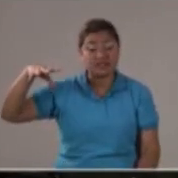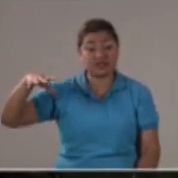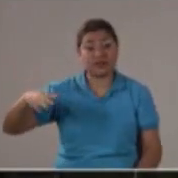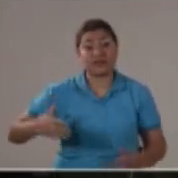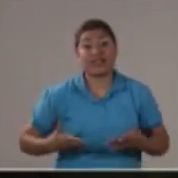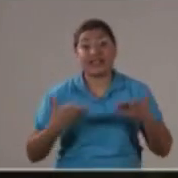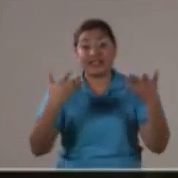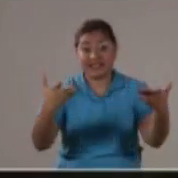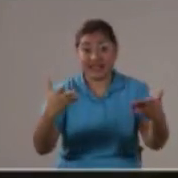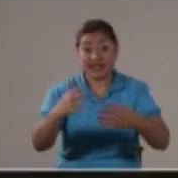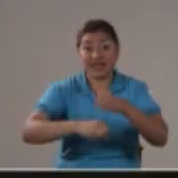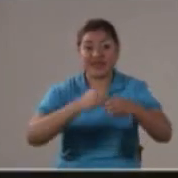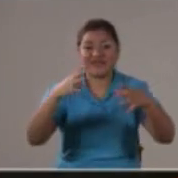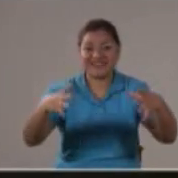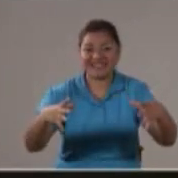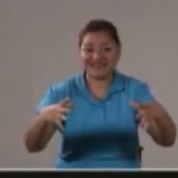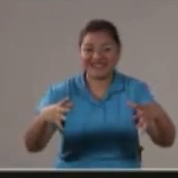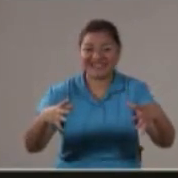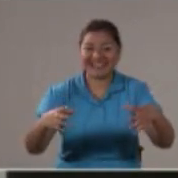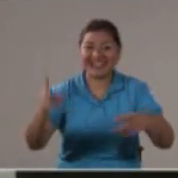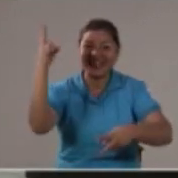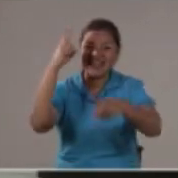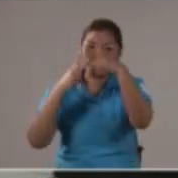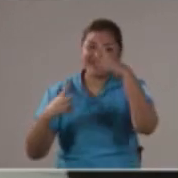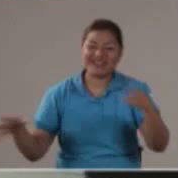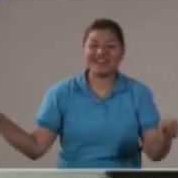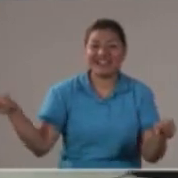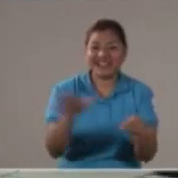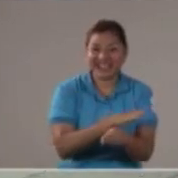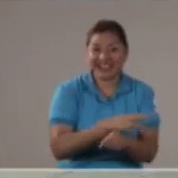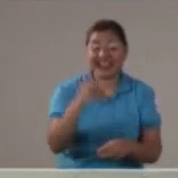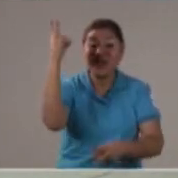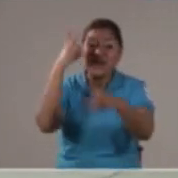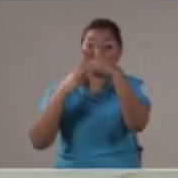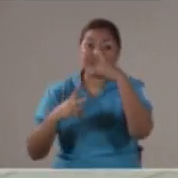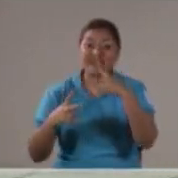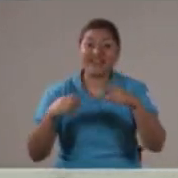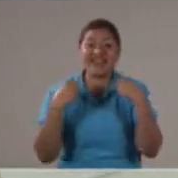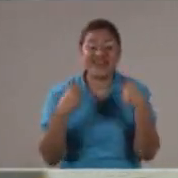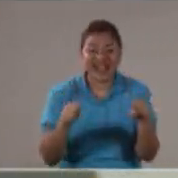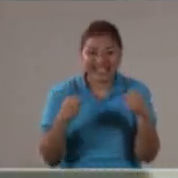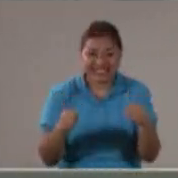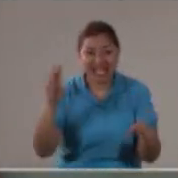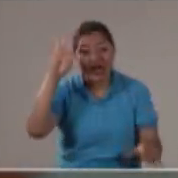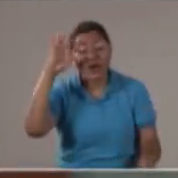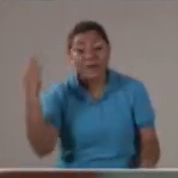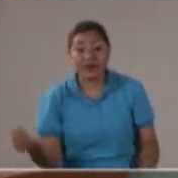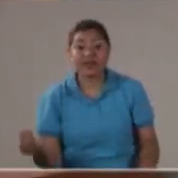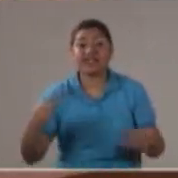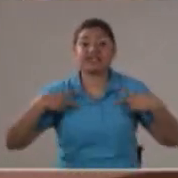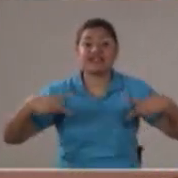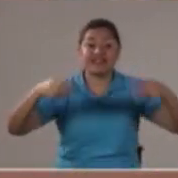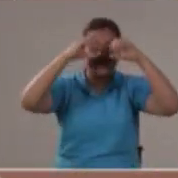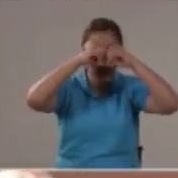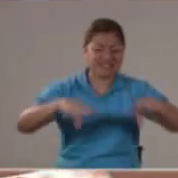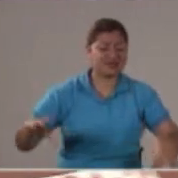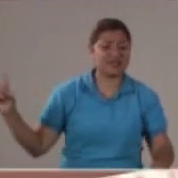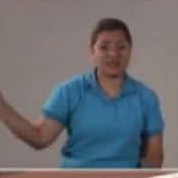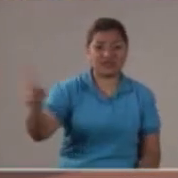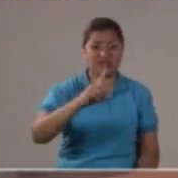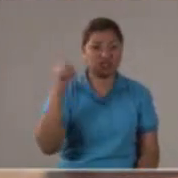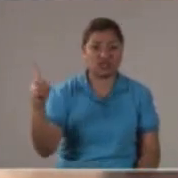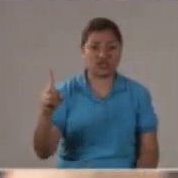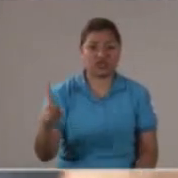fructificar, multiplicados, vuelvan a llenar, vuélvanlo a hacer. Hermano, porque se había destruido todo se